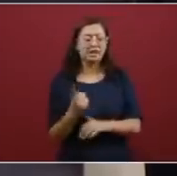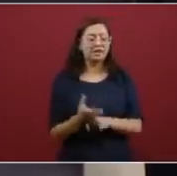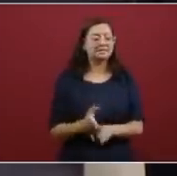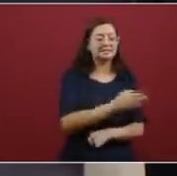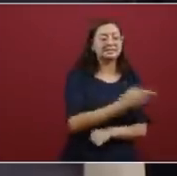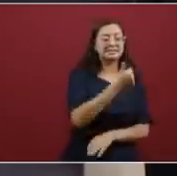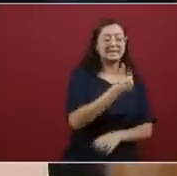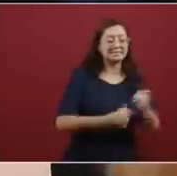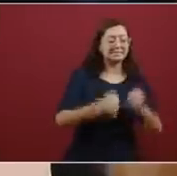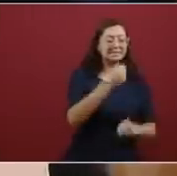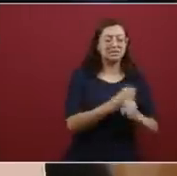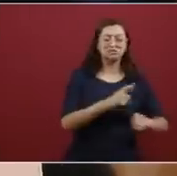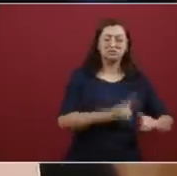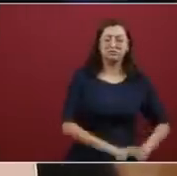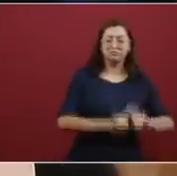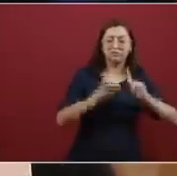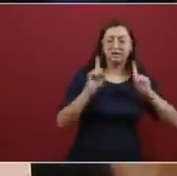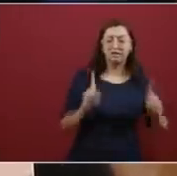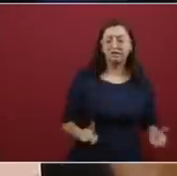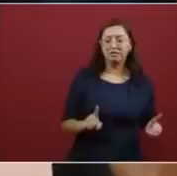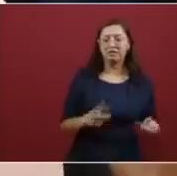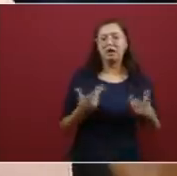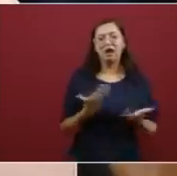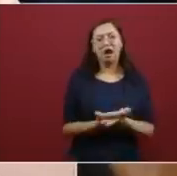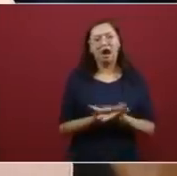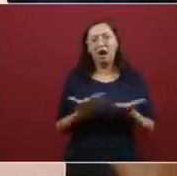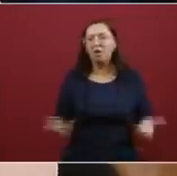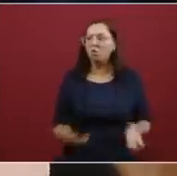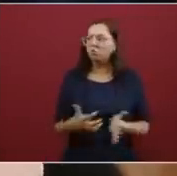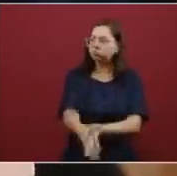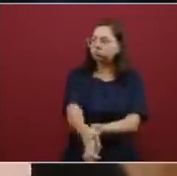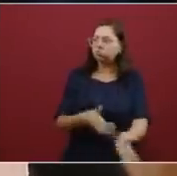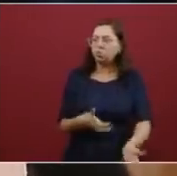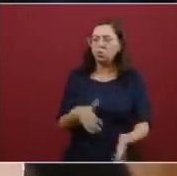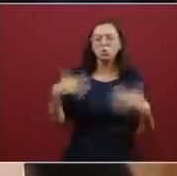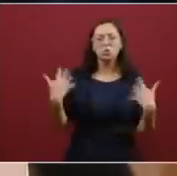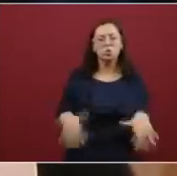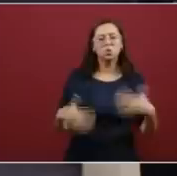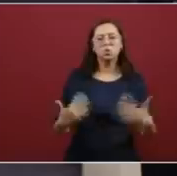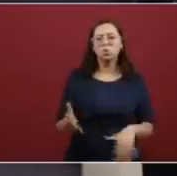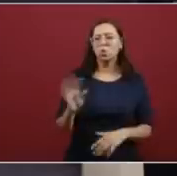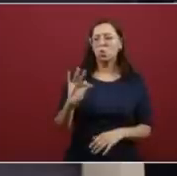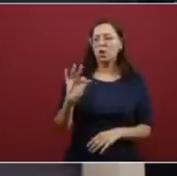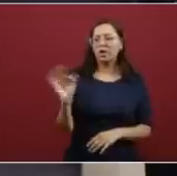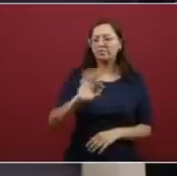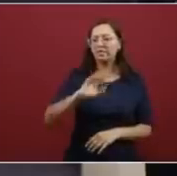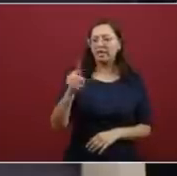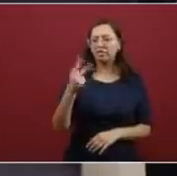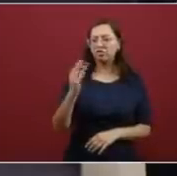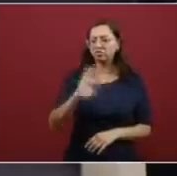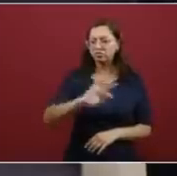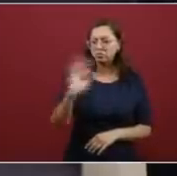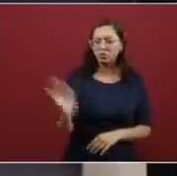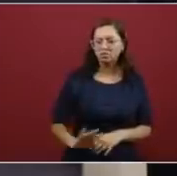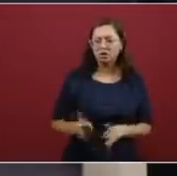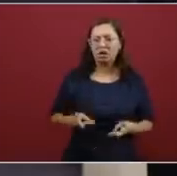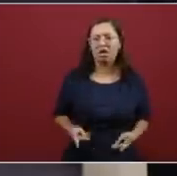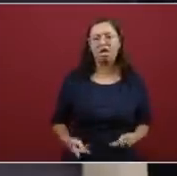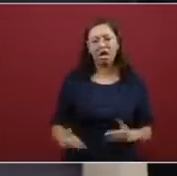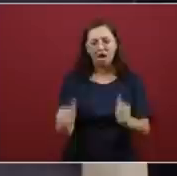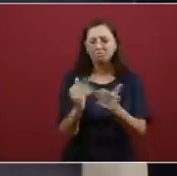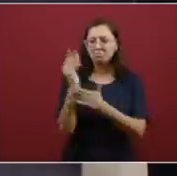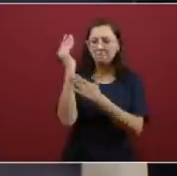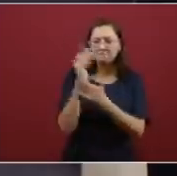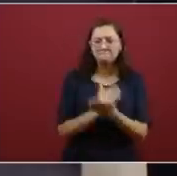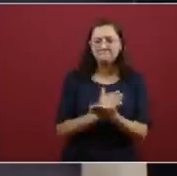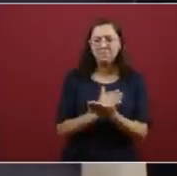anterior. Este récord de ahorro, por llamarlo de alguna manera, 42% en el gasto público,